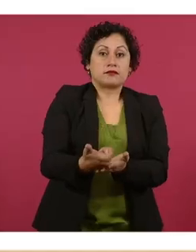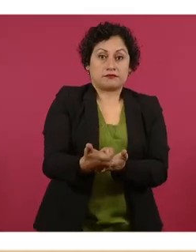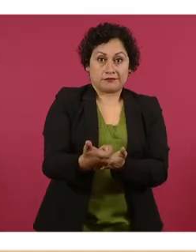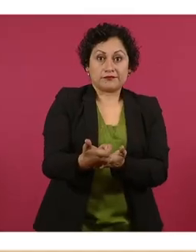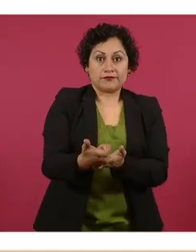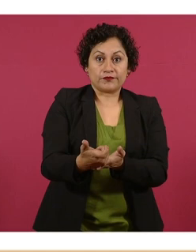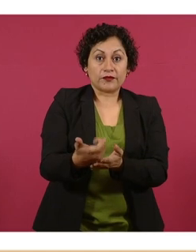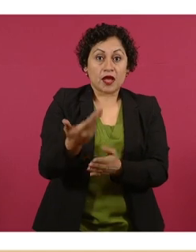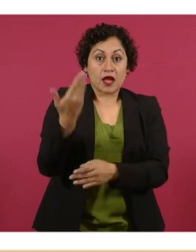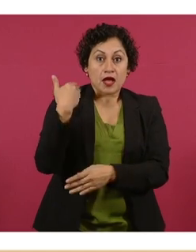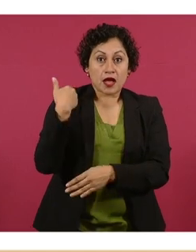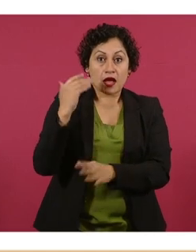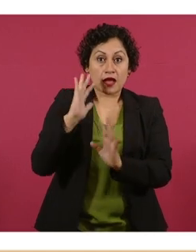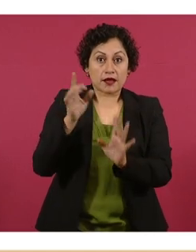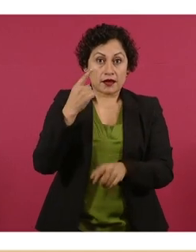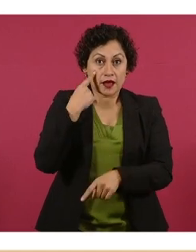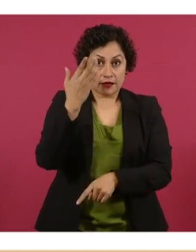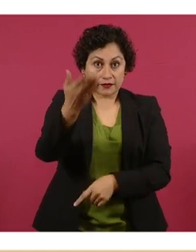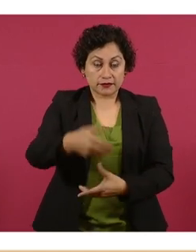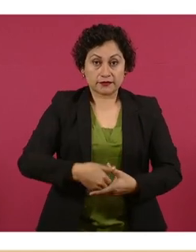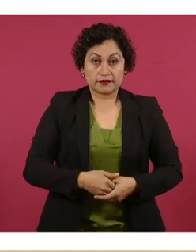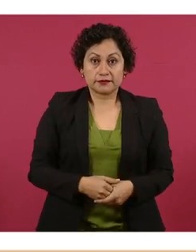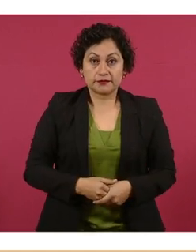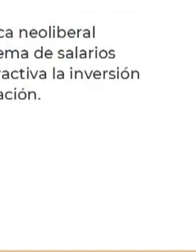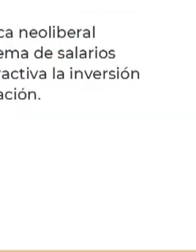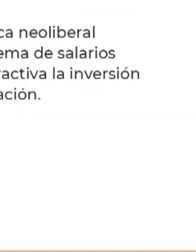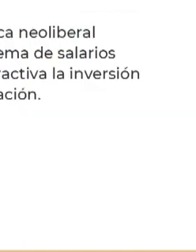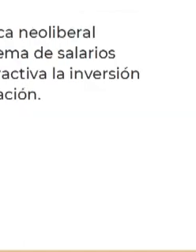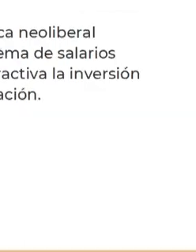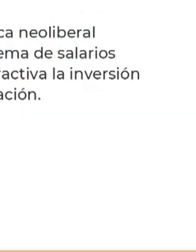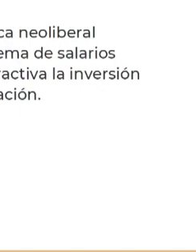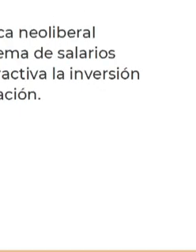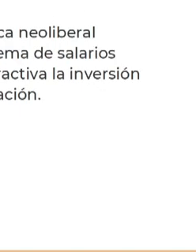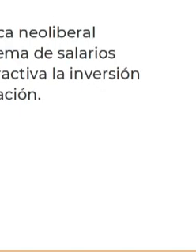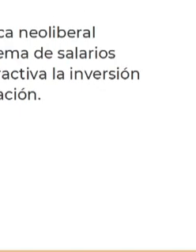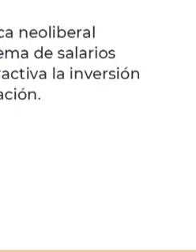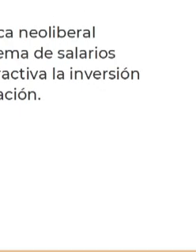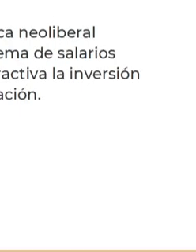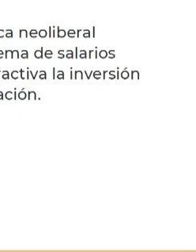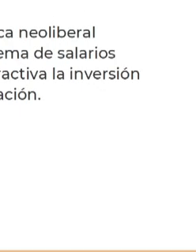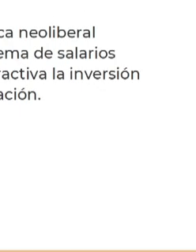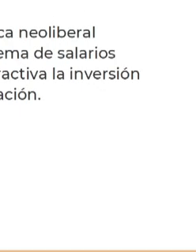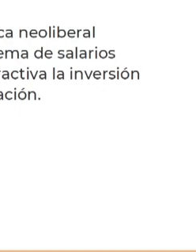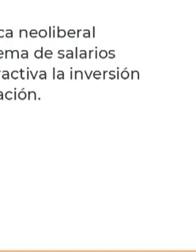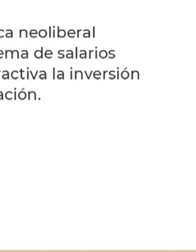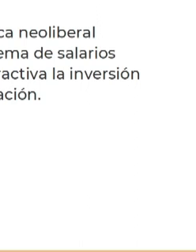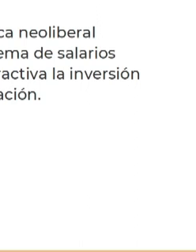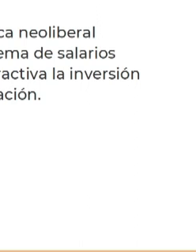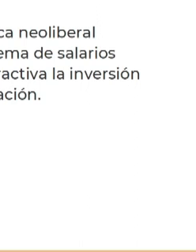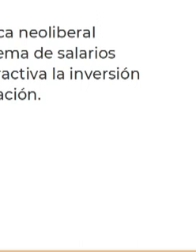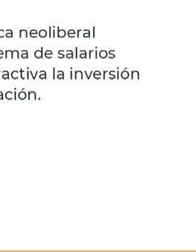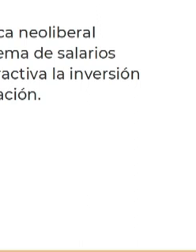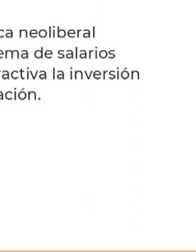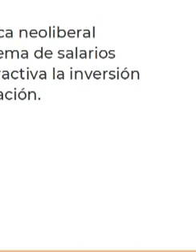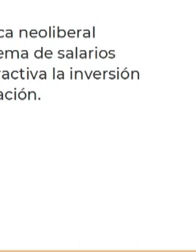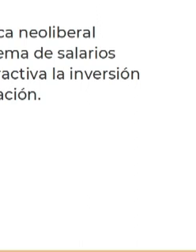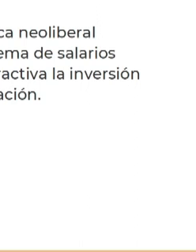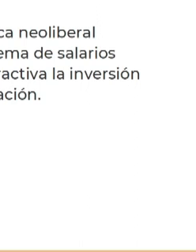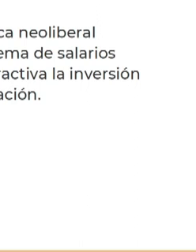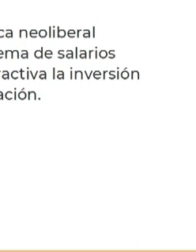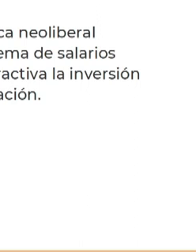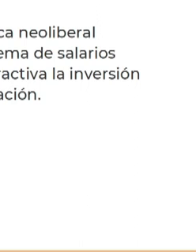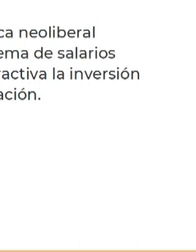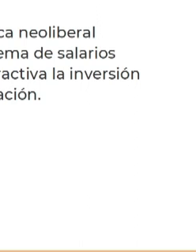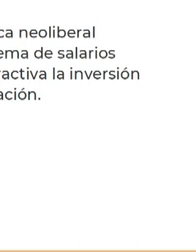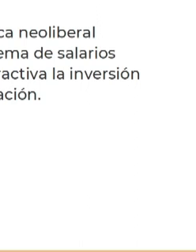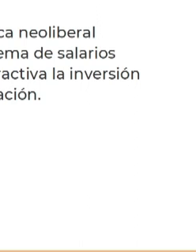ha recuperado en términos reales en 217% en la zona libre de la frontera norte y de 110% en el resto del